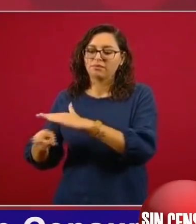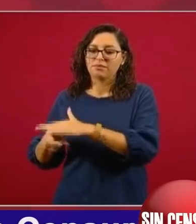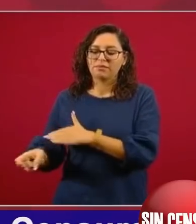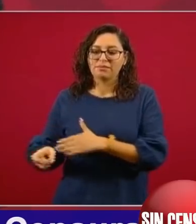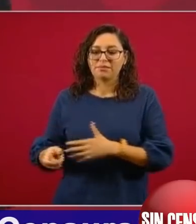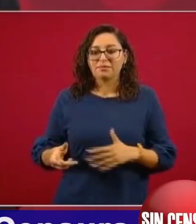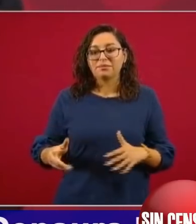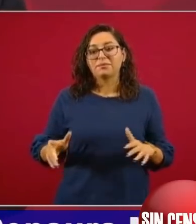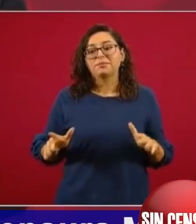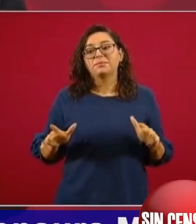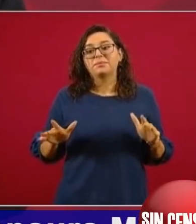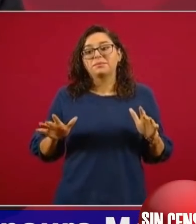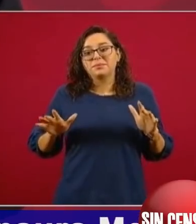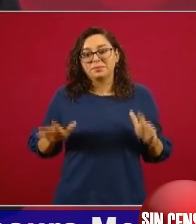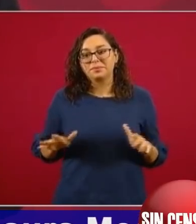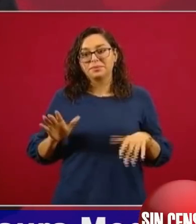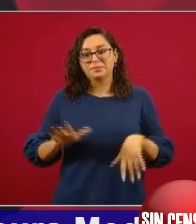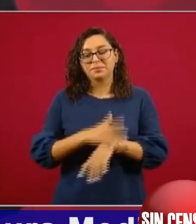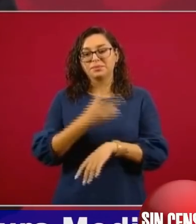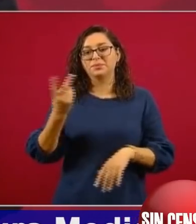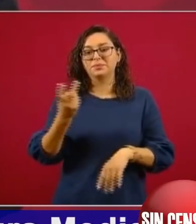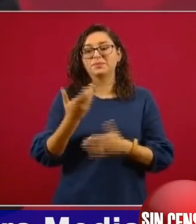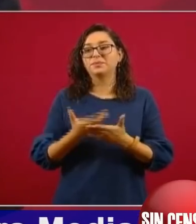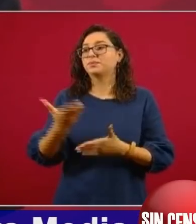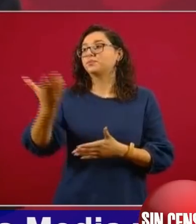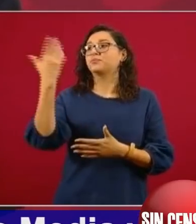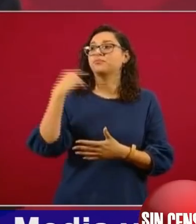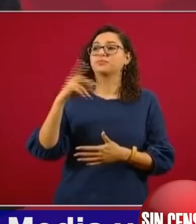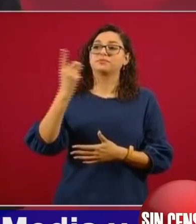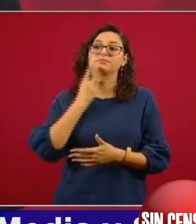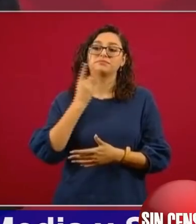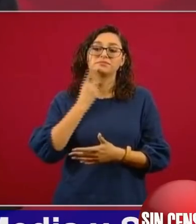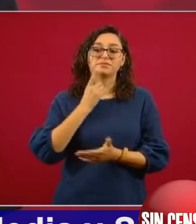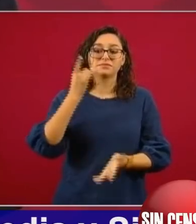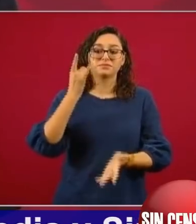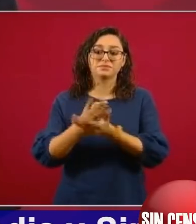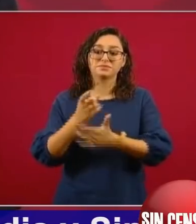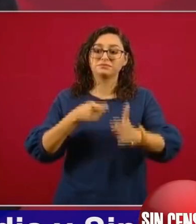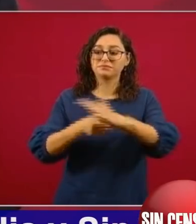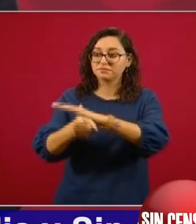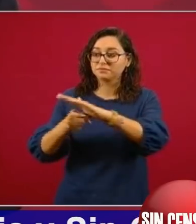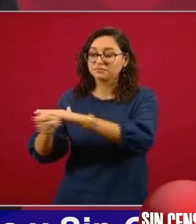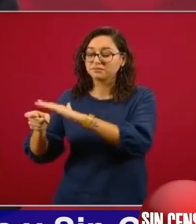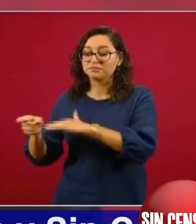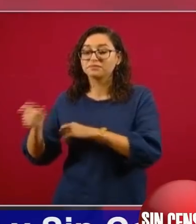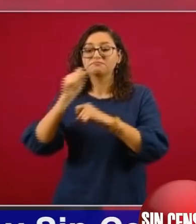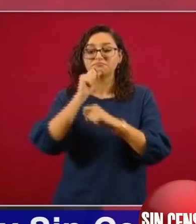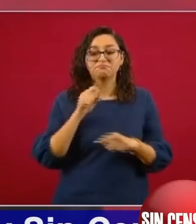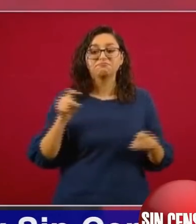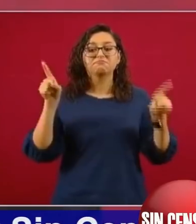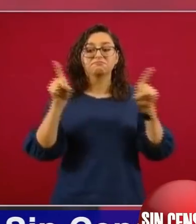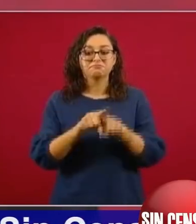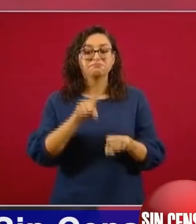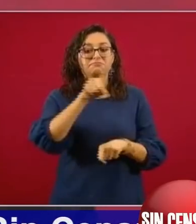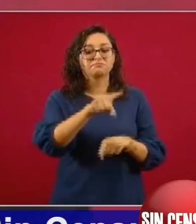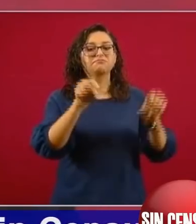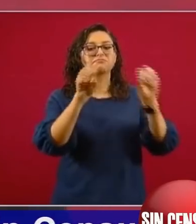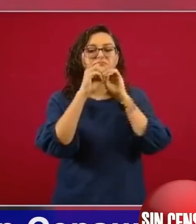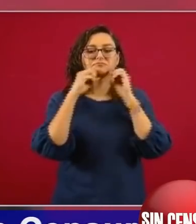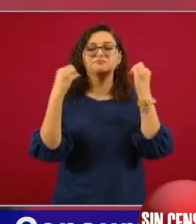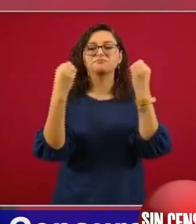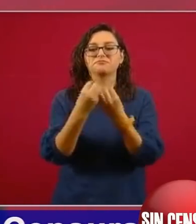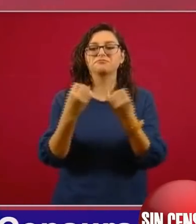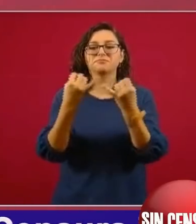Porque no era nada más eso a los diputados, sino llegaba la organización